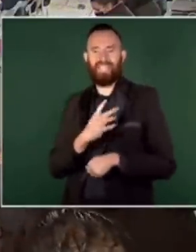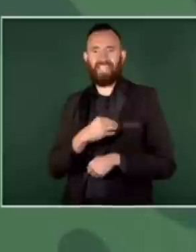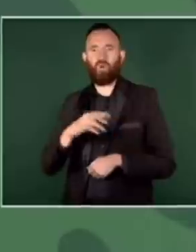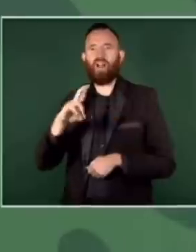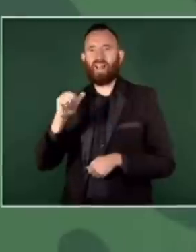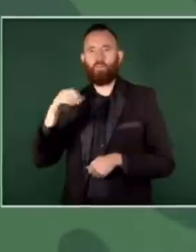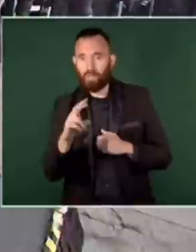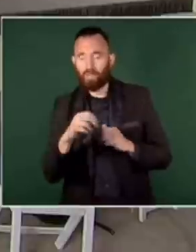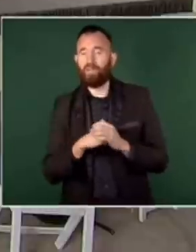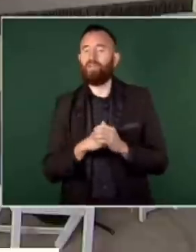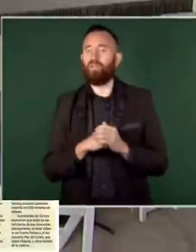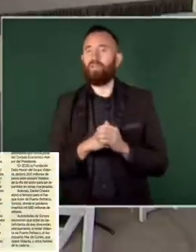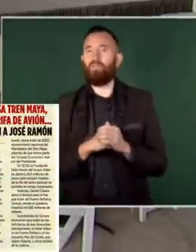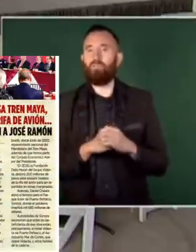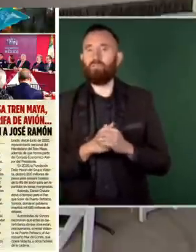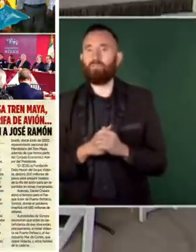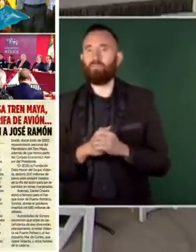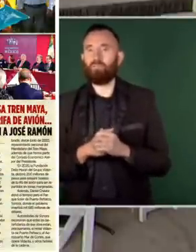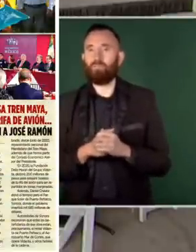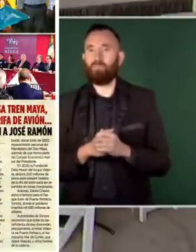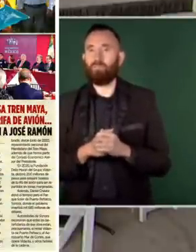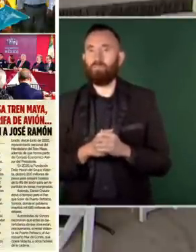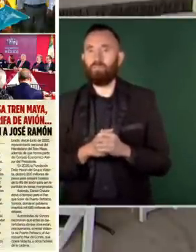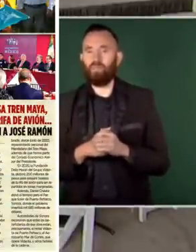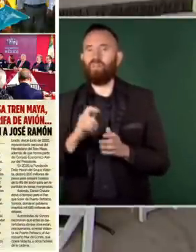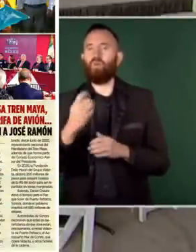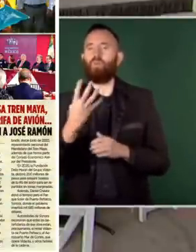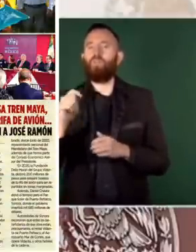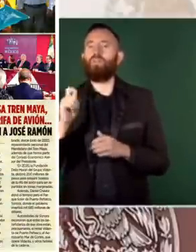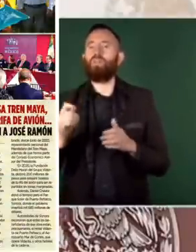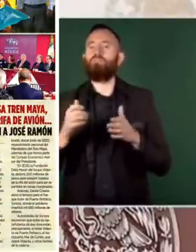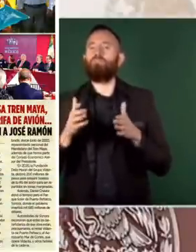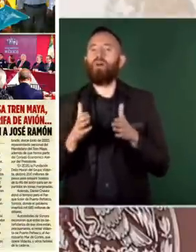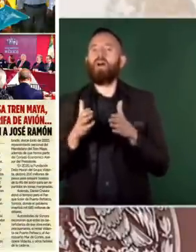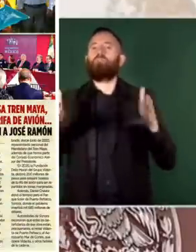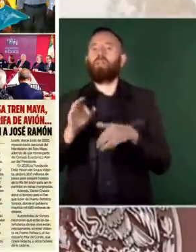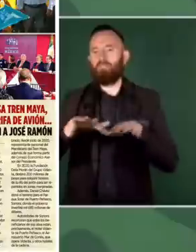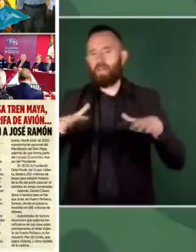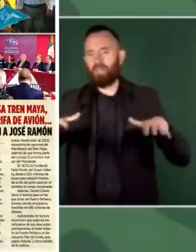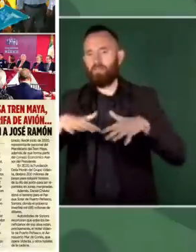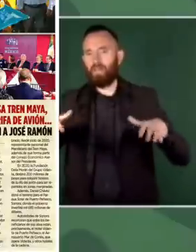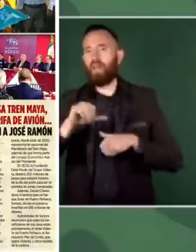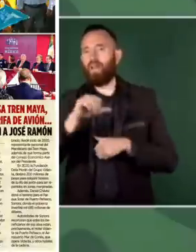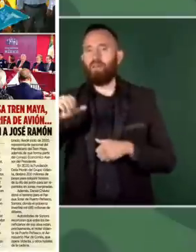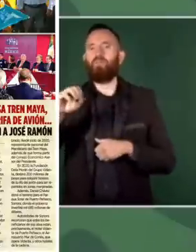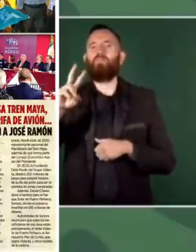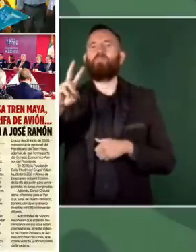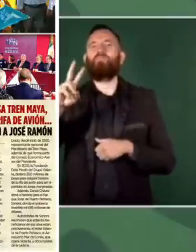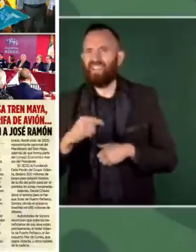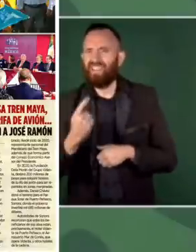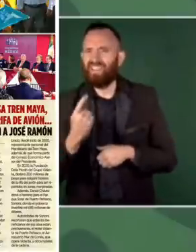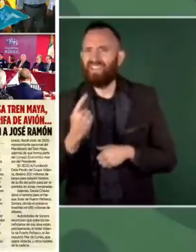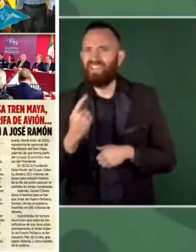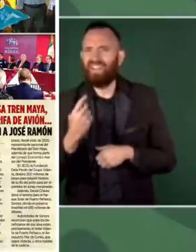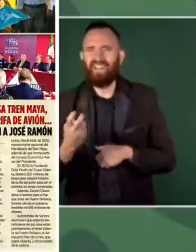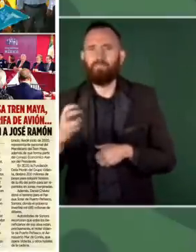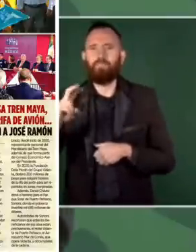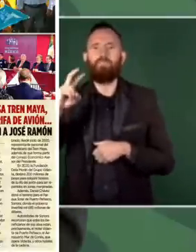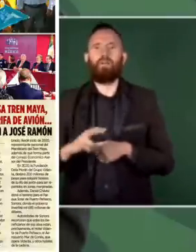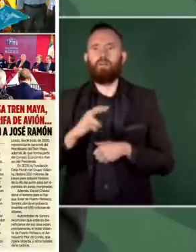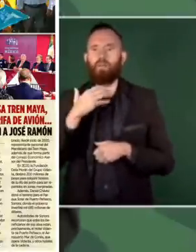Ahora, el Reforma, había 4T concesiones de playas a Vidanta, que es la empresa turística. Esto es de lo más sucio. ¿Por